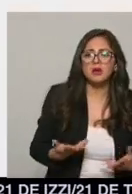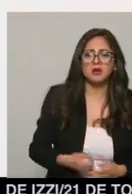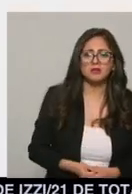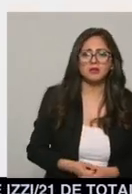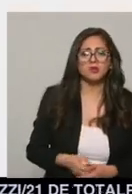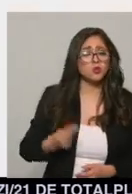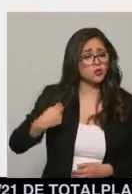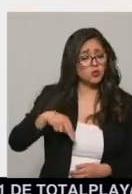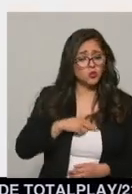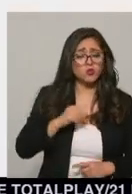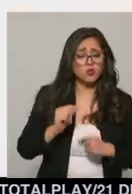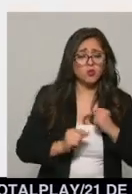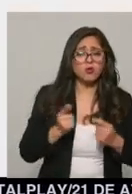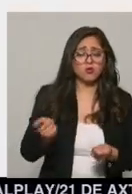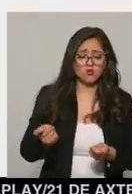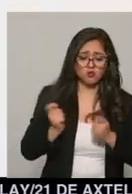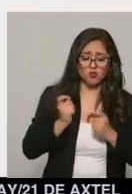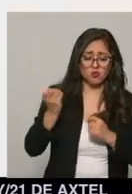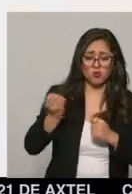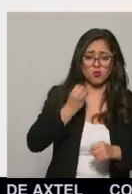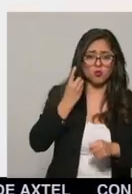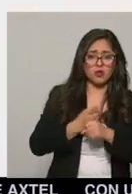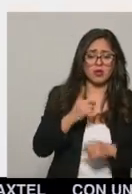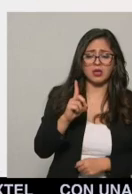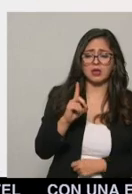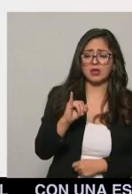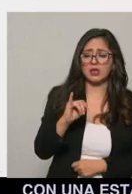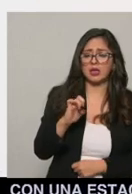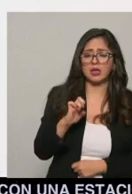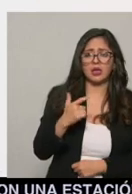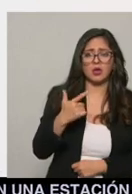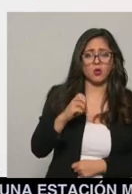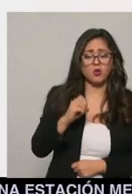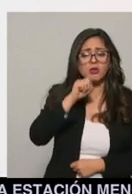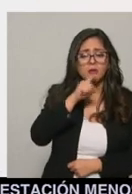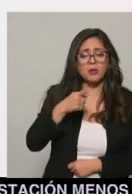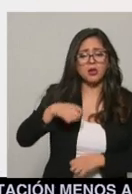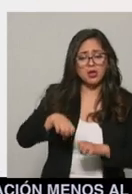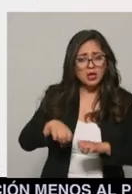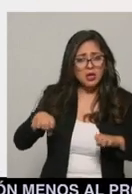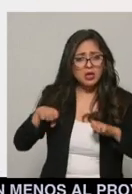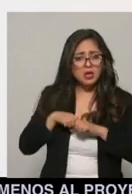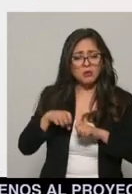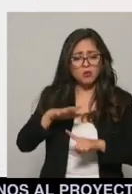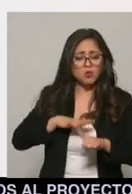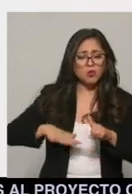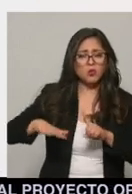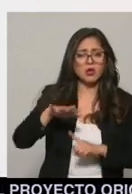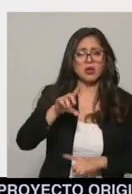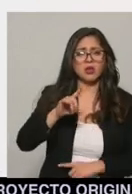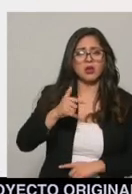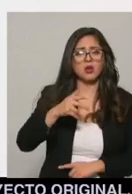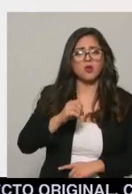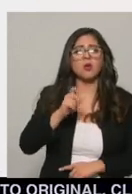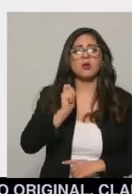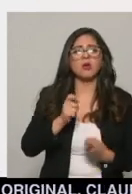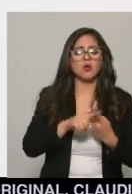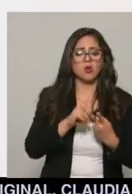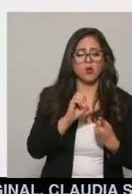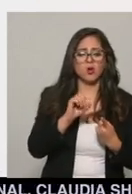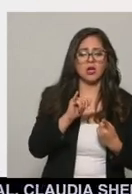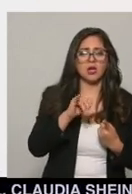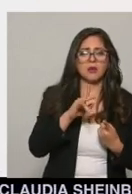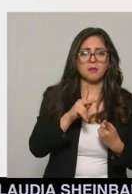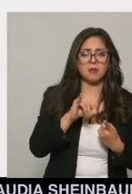y agradecido de la oportunidad que me brinda Diego Saturno y el equipo que conforma a Diego Saturno, ¿no? Está Olimpia, mi